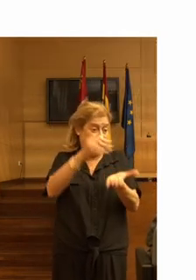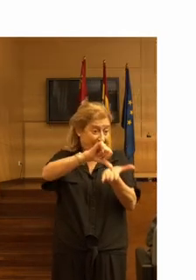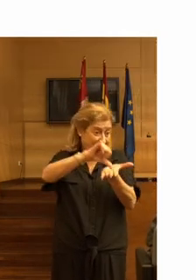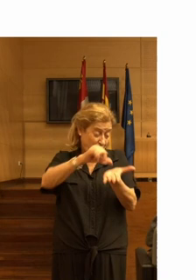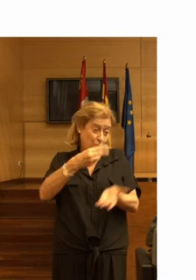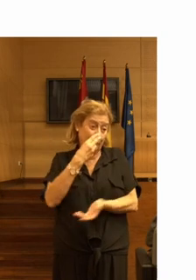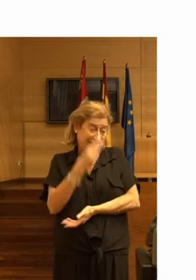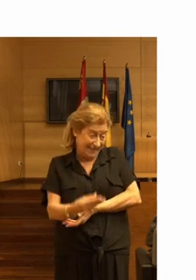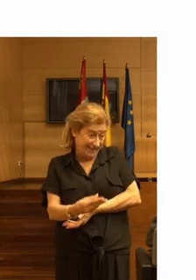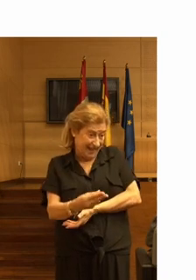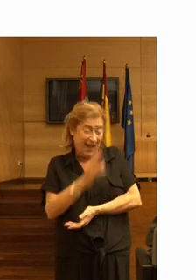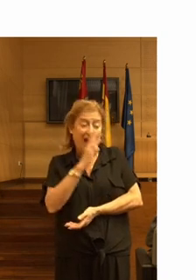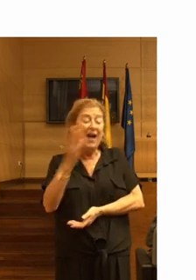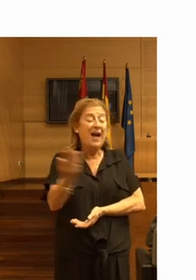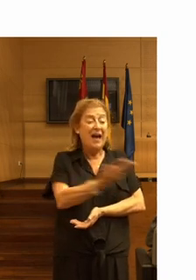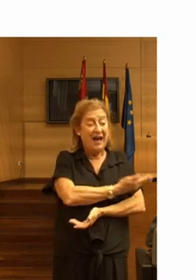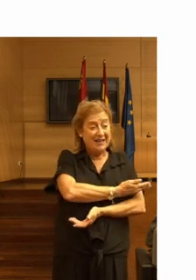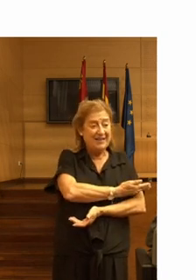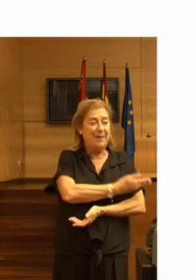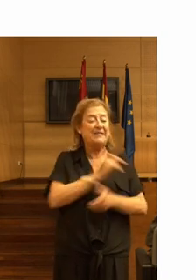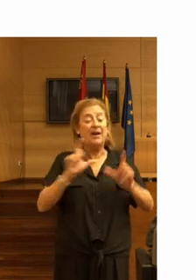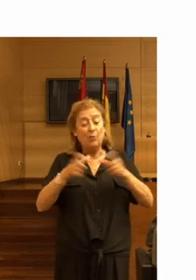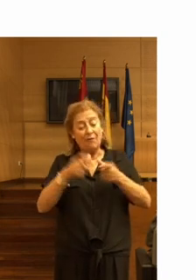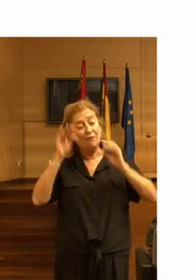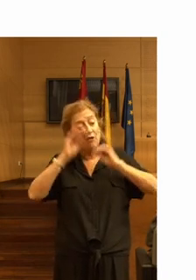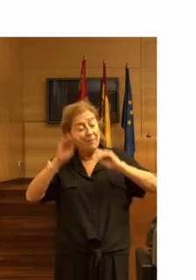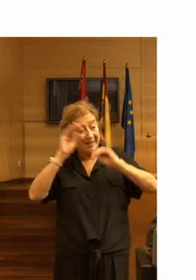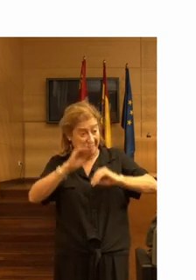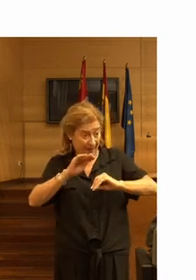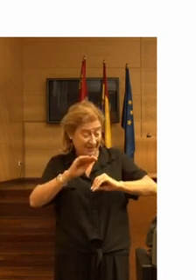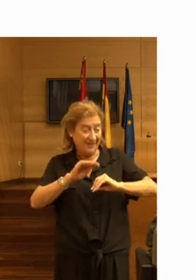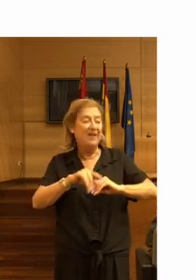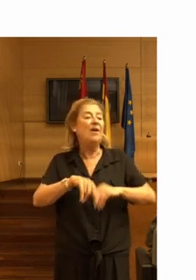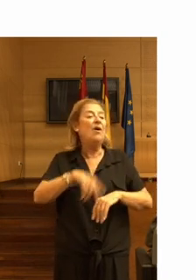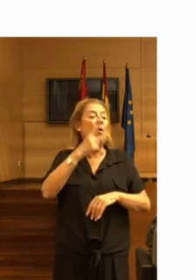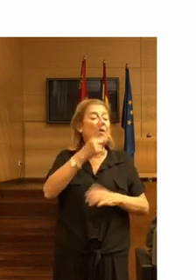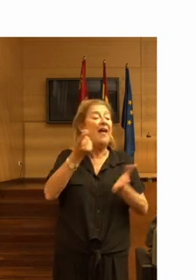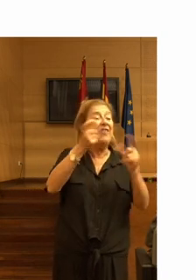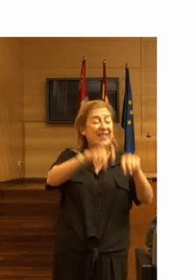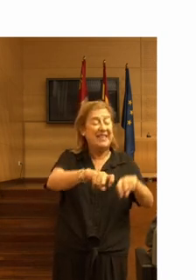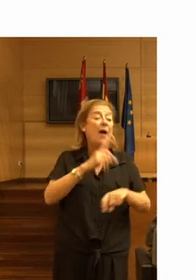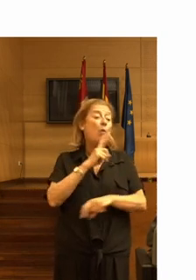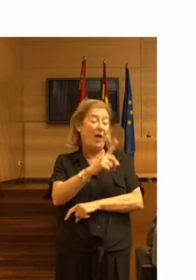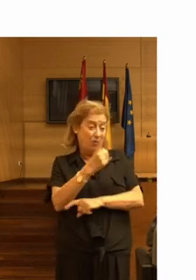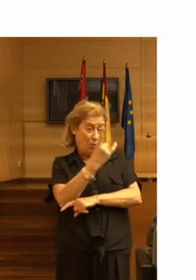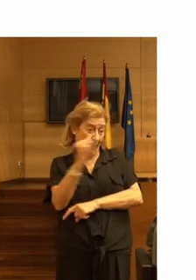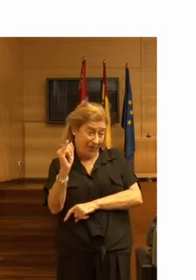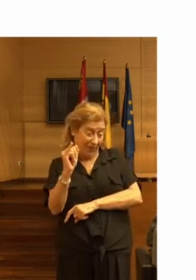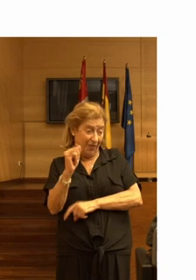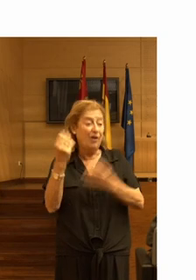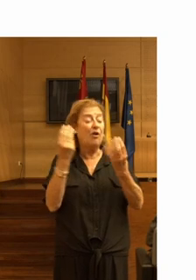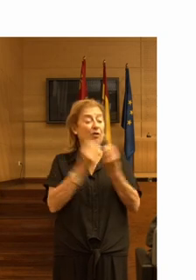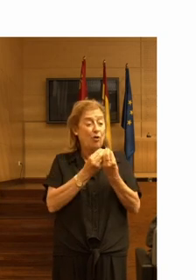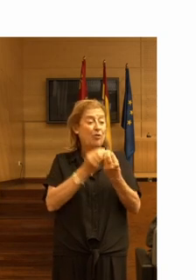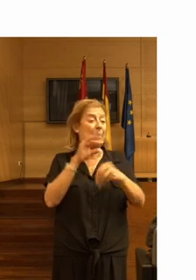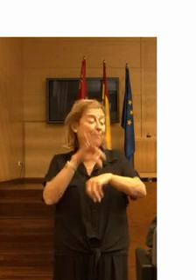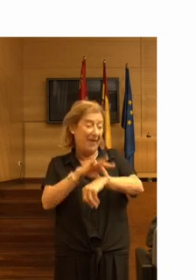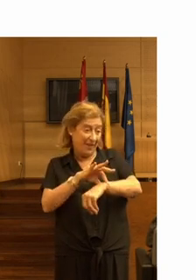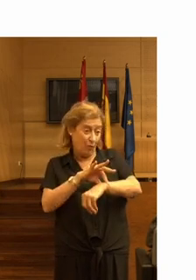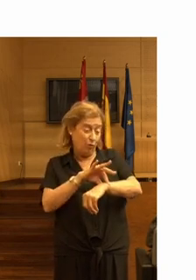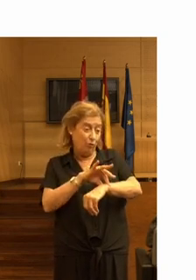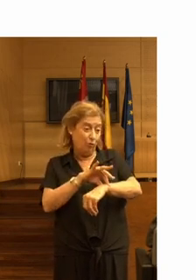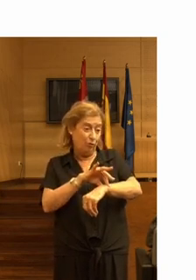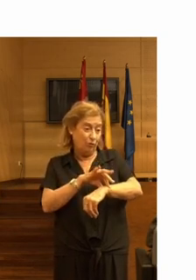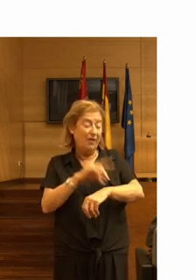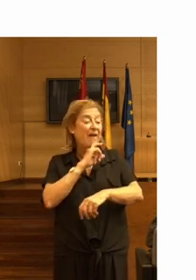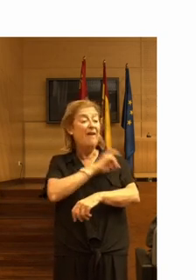visita a través de reuniones formativas con Rubén. Una cita al año con los médicos